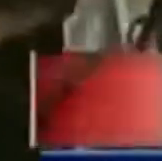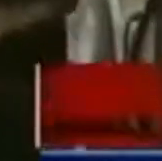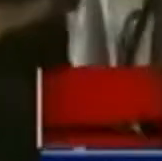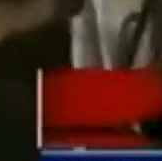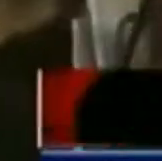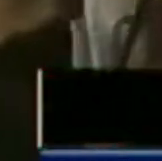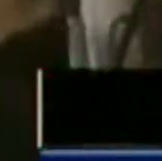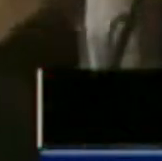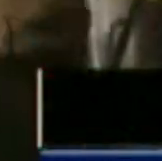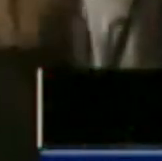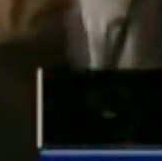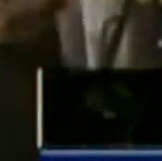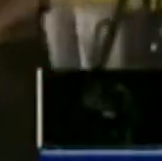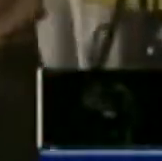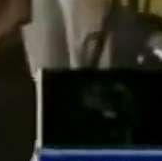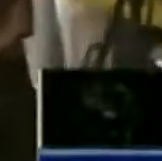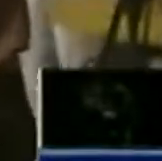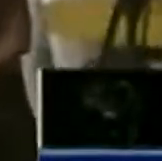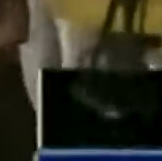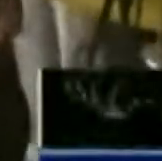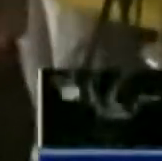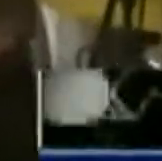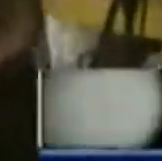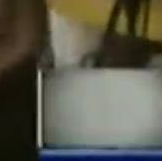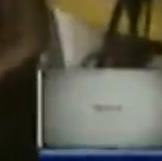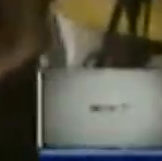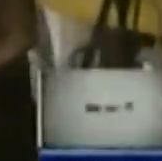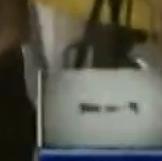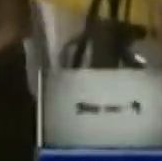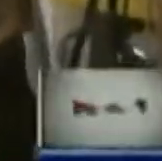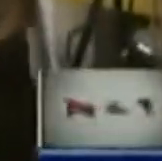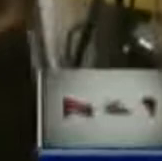te haré yo cuando lo tenga